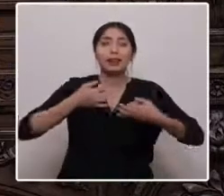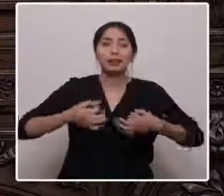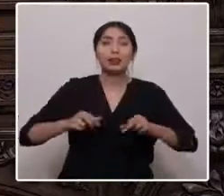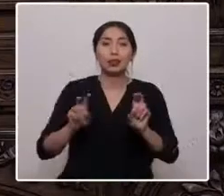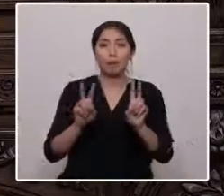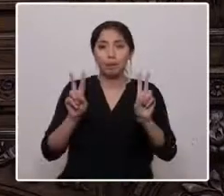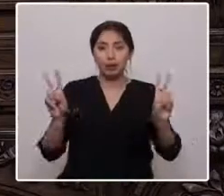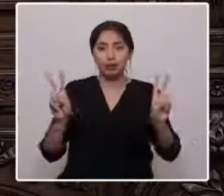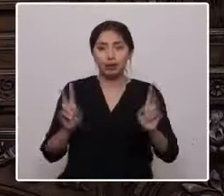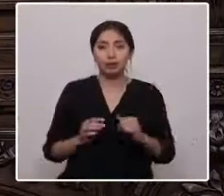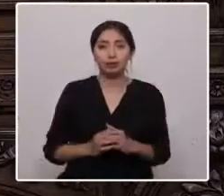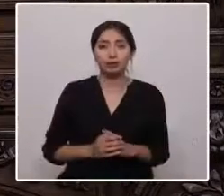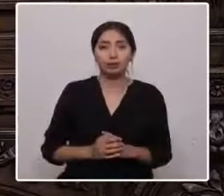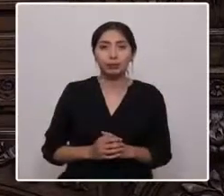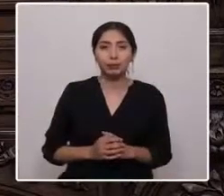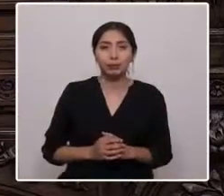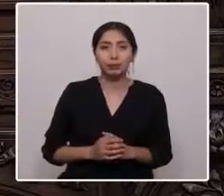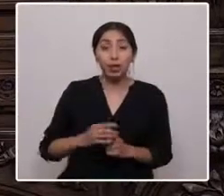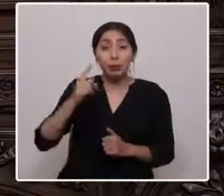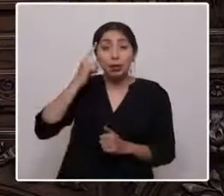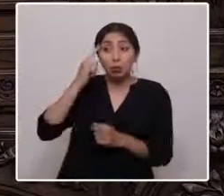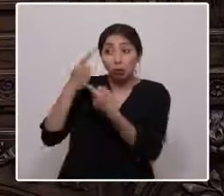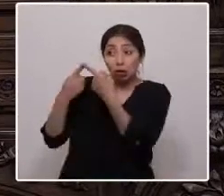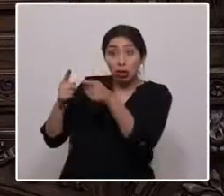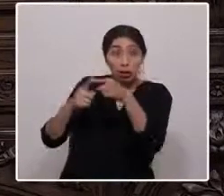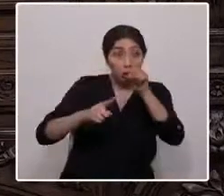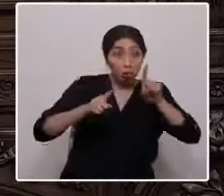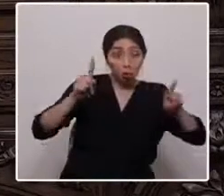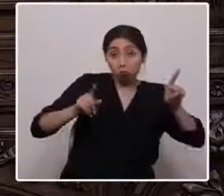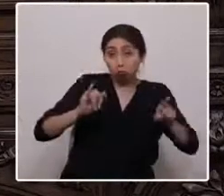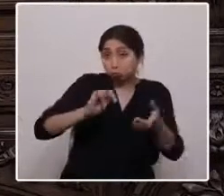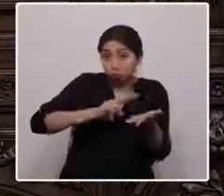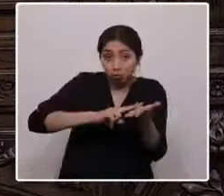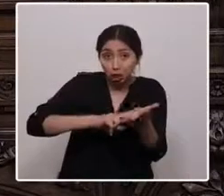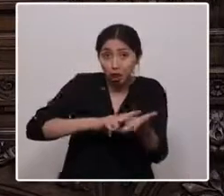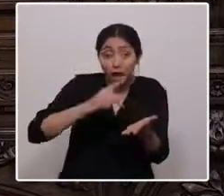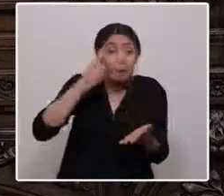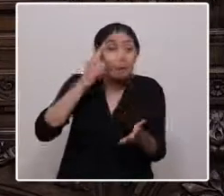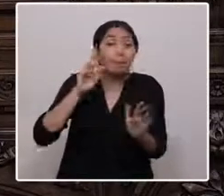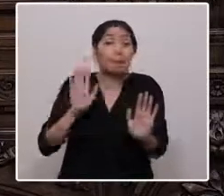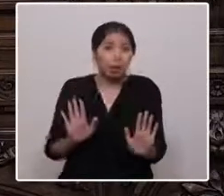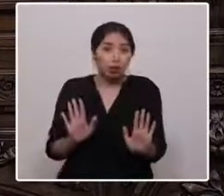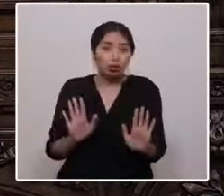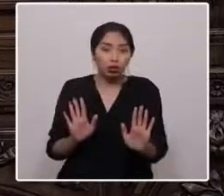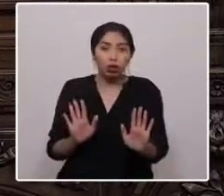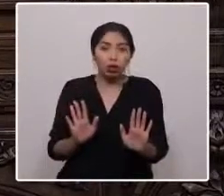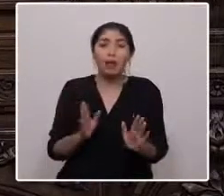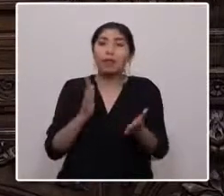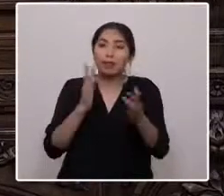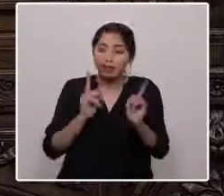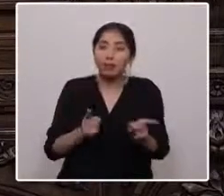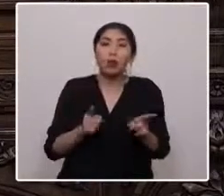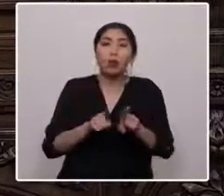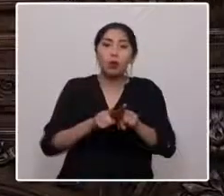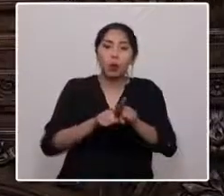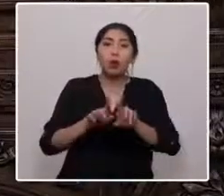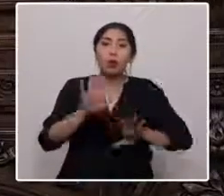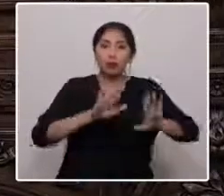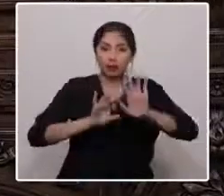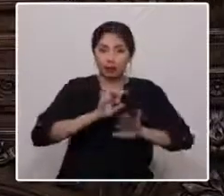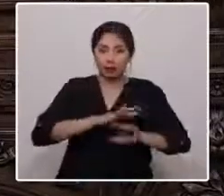pensamos distinto y somos diversos pero no podemos dejar de cuidar a chile viva la libertad